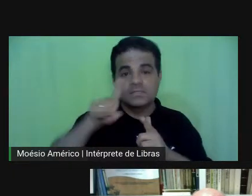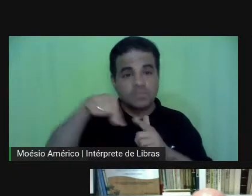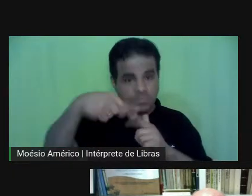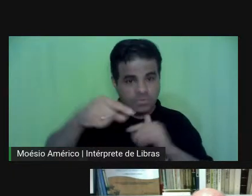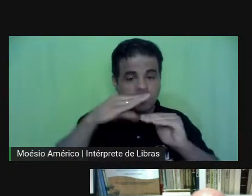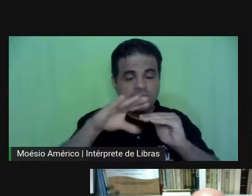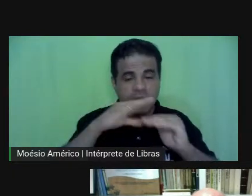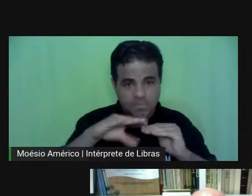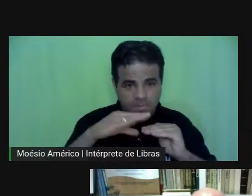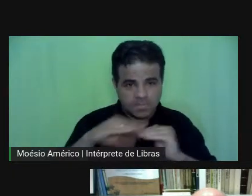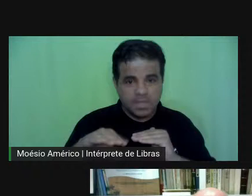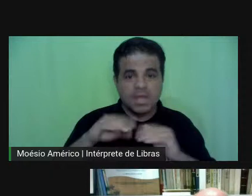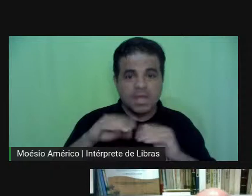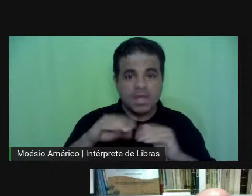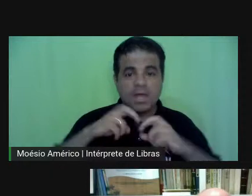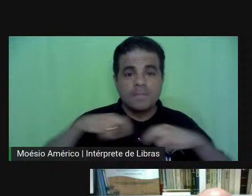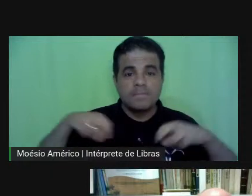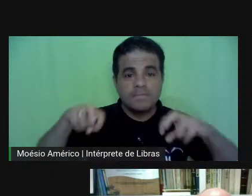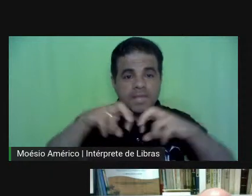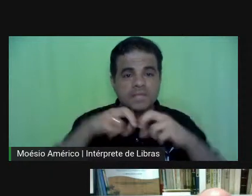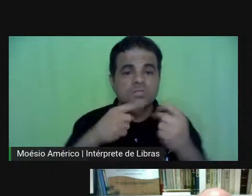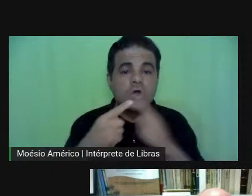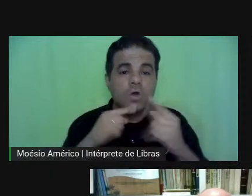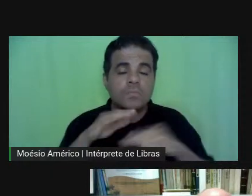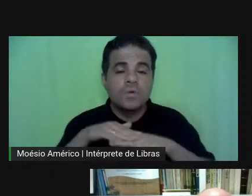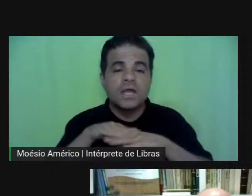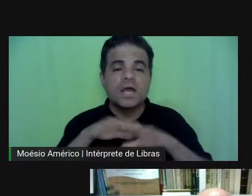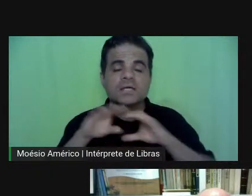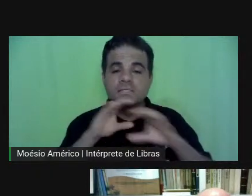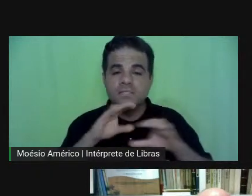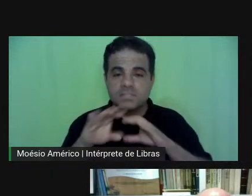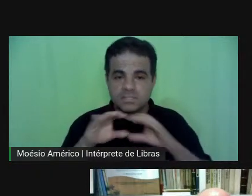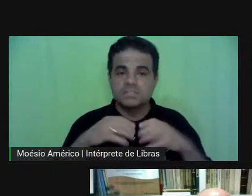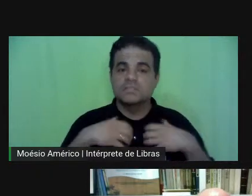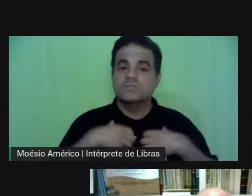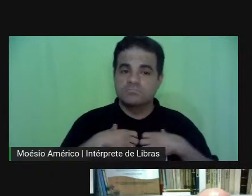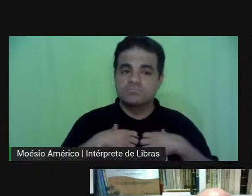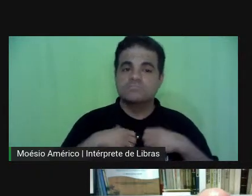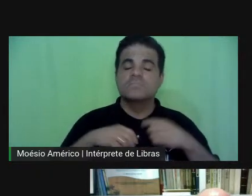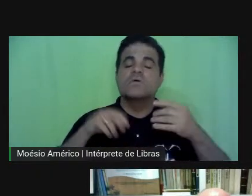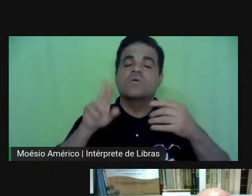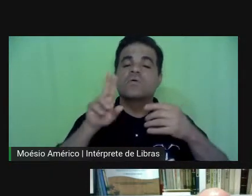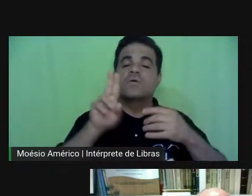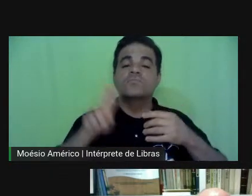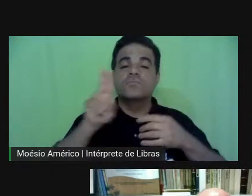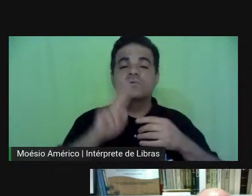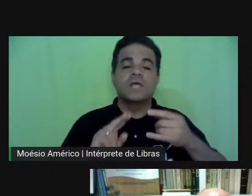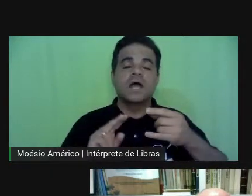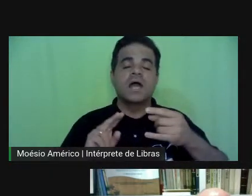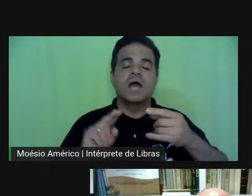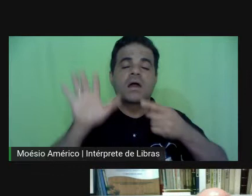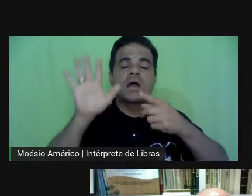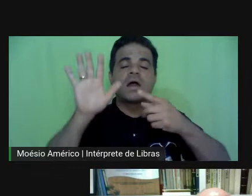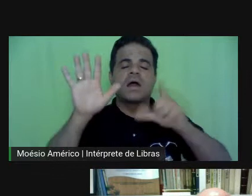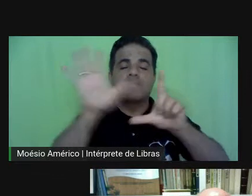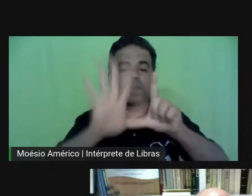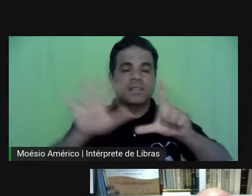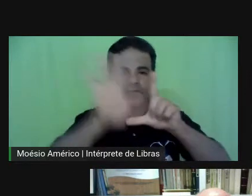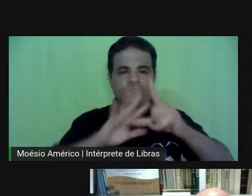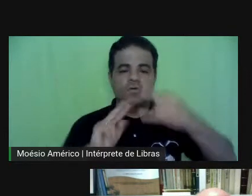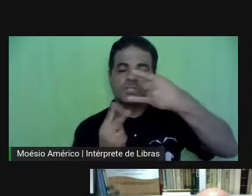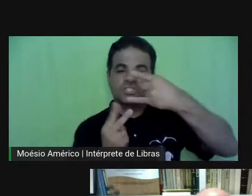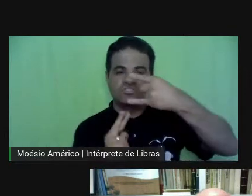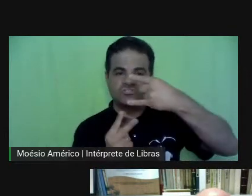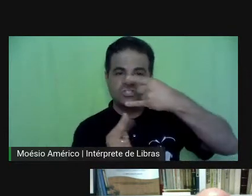las mesas de comunicación acontecerá una plataforma sinc entonces se verá un acceso